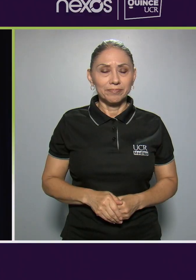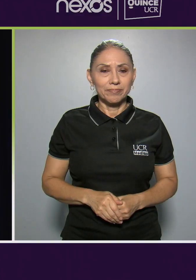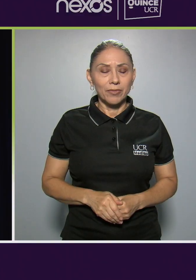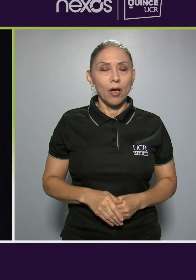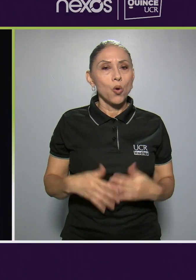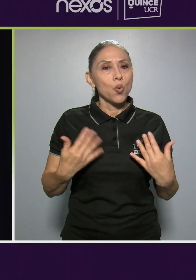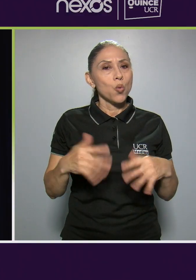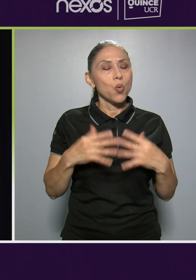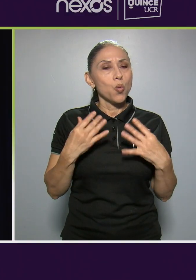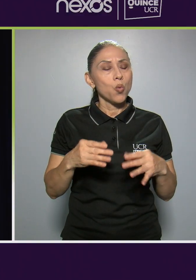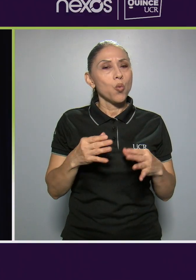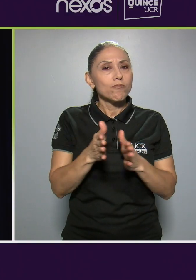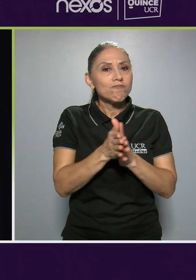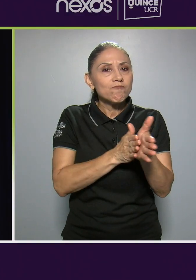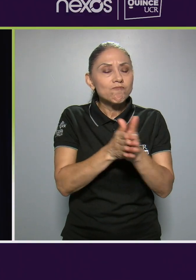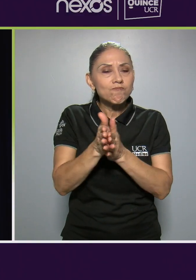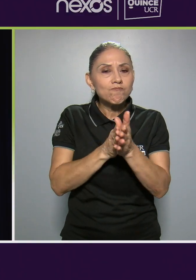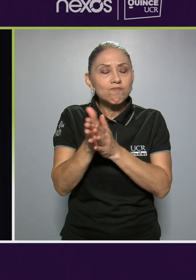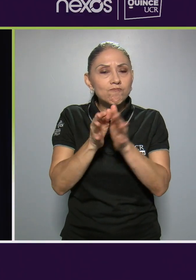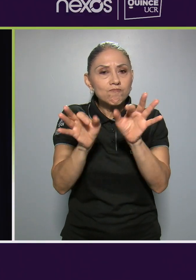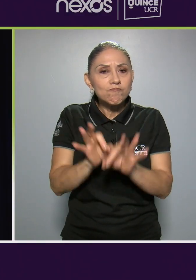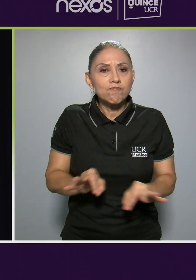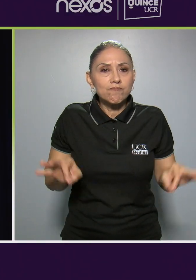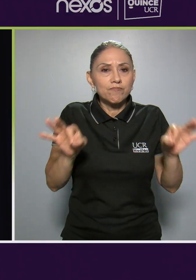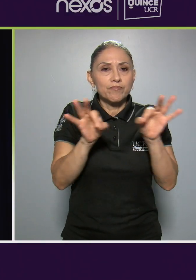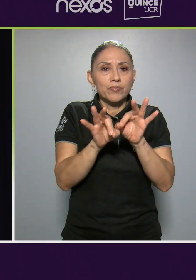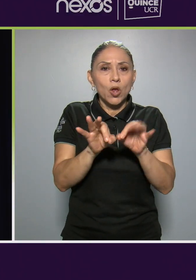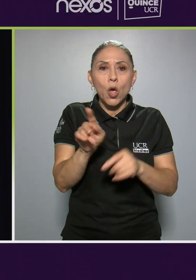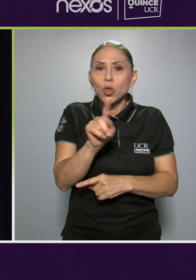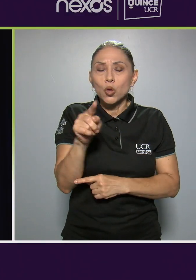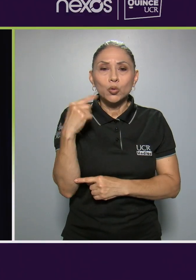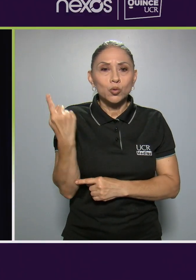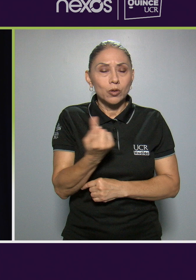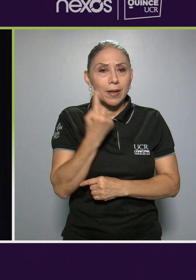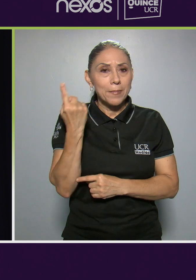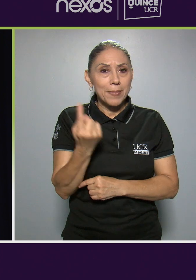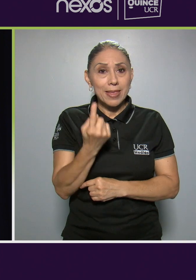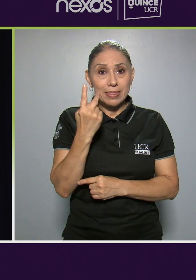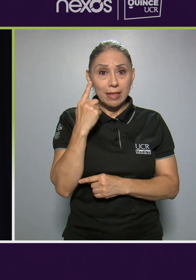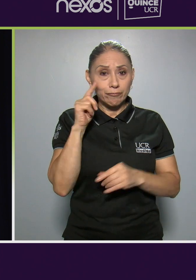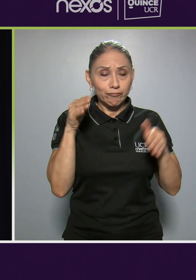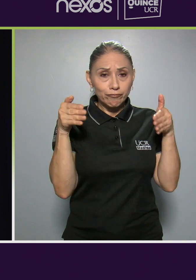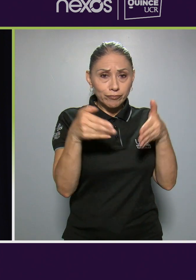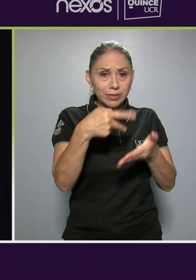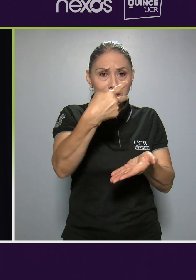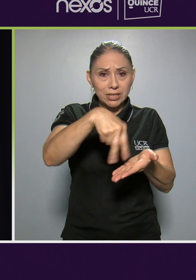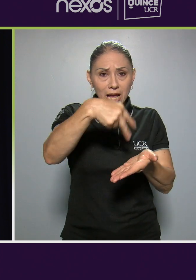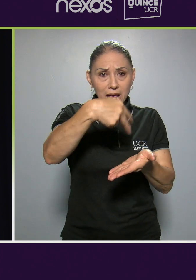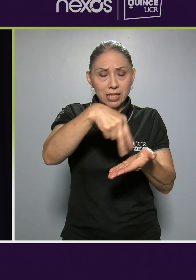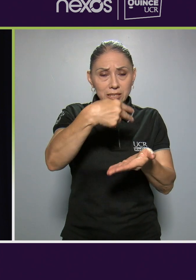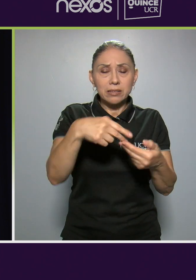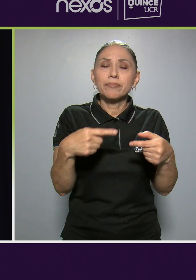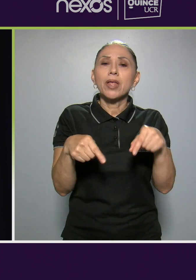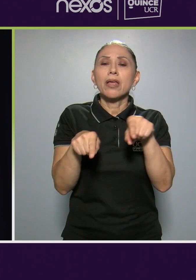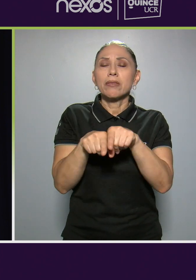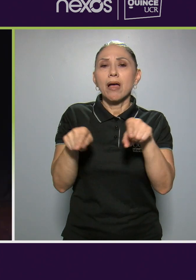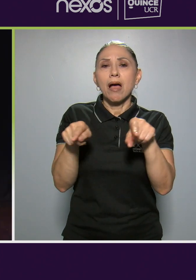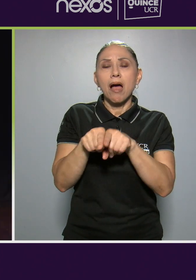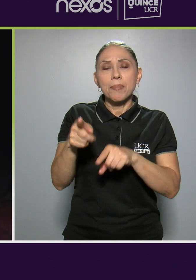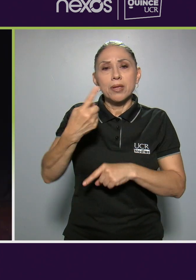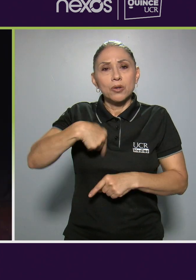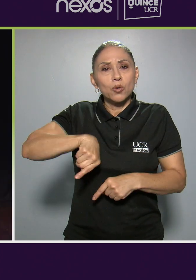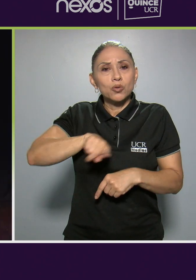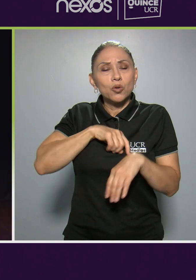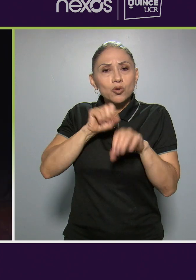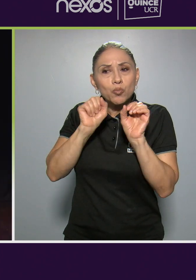Valió mucho la pena, ¿verdad? Ya que no solamente también vimos la parte de danza, sino que también pudimos estar